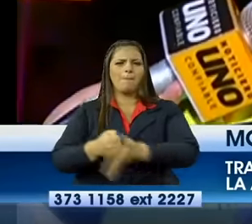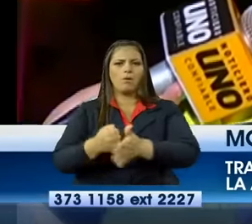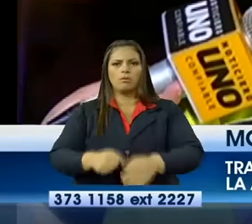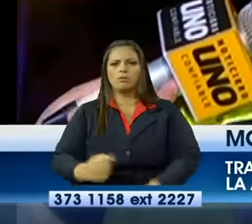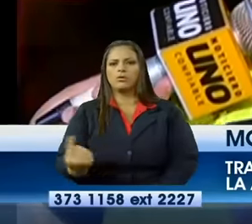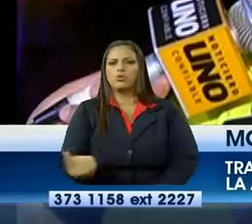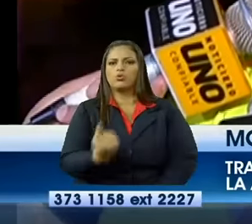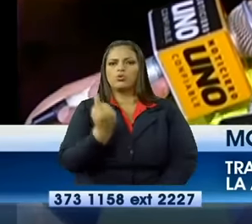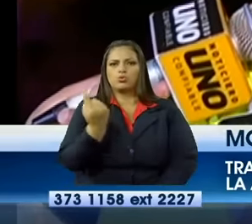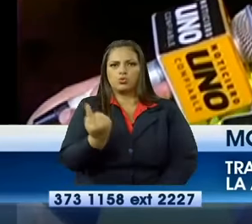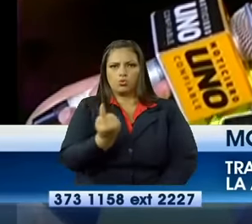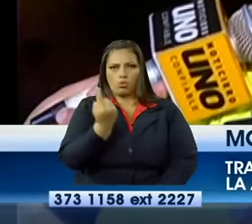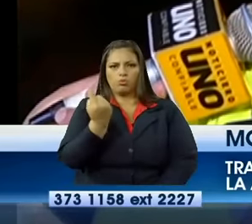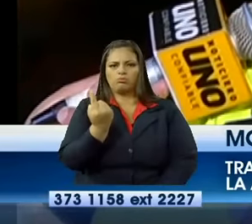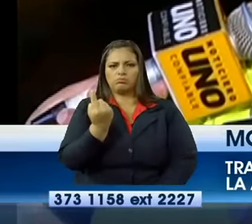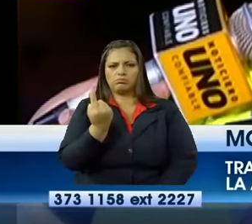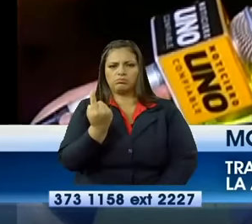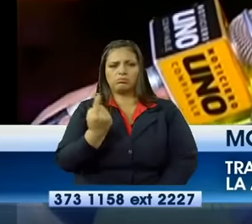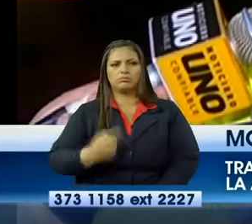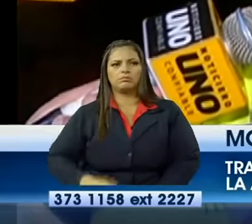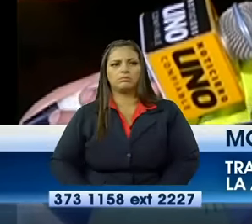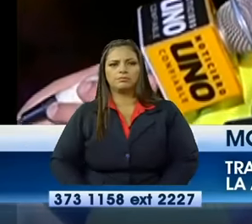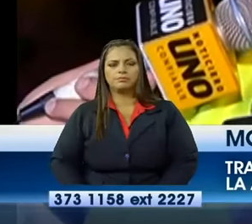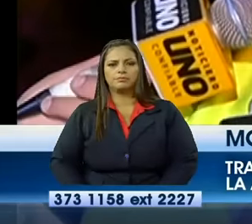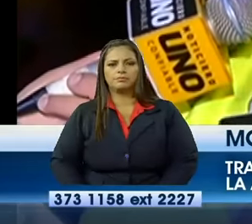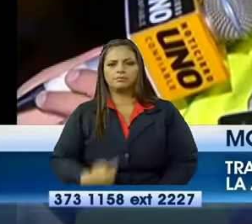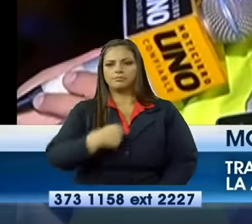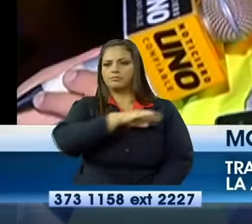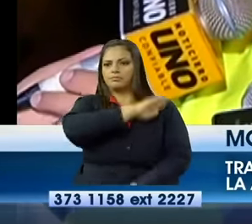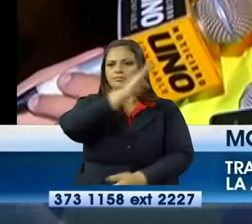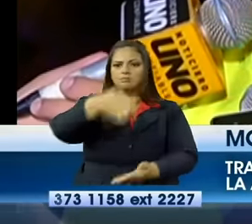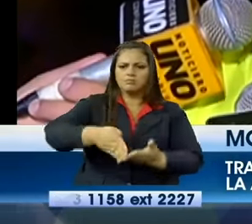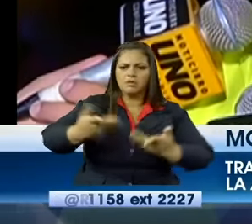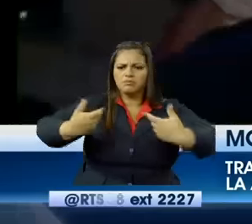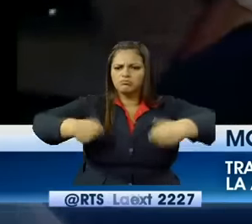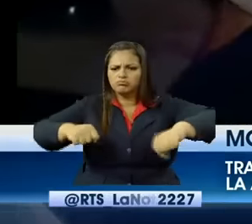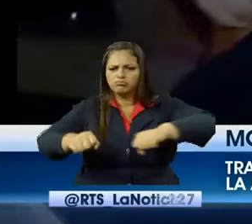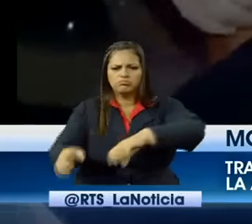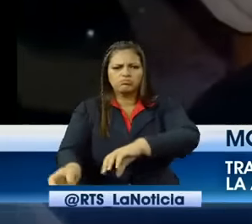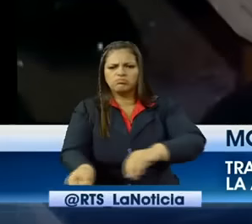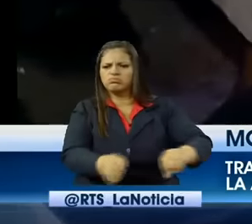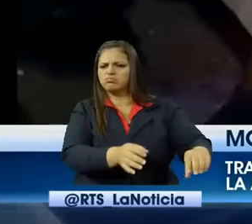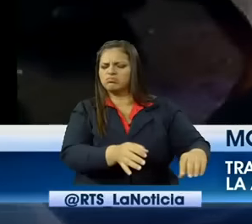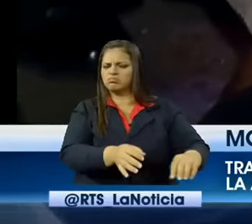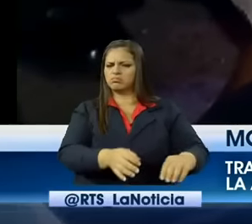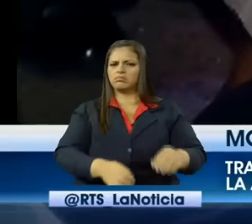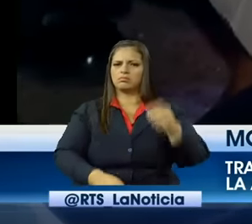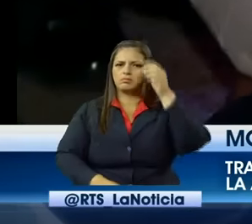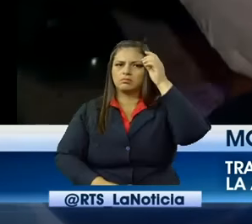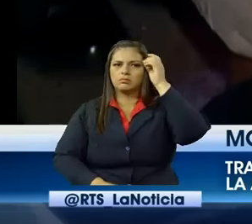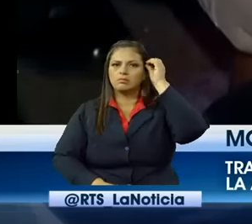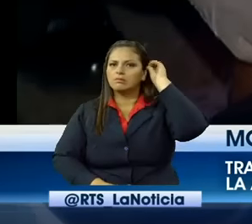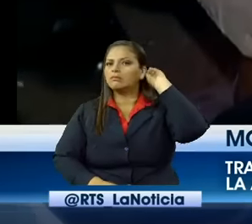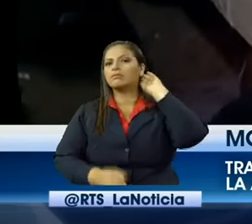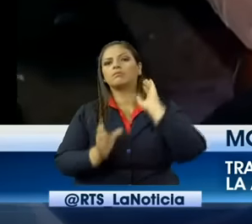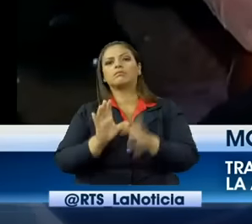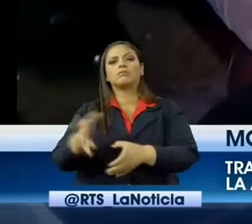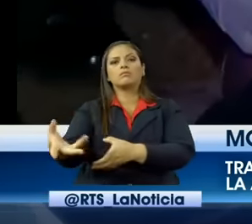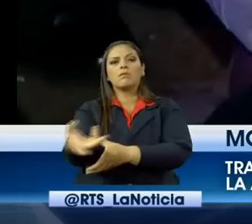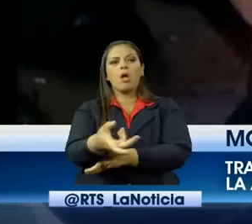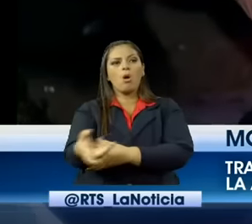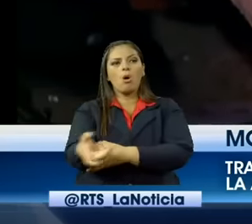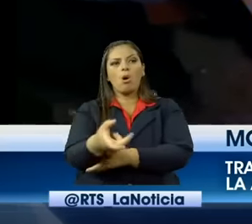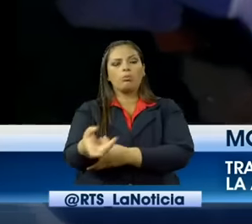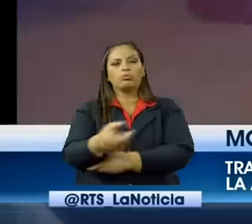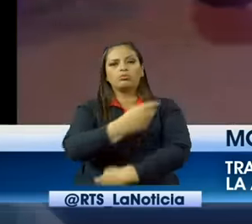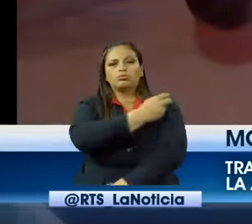acompañante? Aparentemente solo, porque al momento que venimos incluso la moto estaba movida del lugar. Paramédicos del cuerpo de bomberos